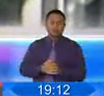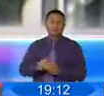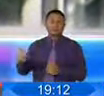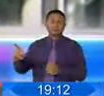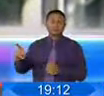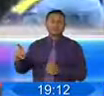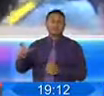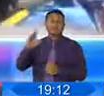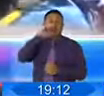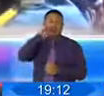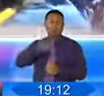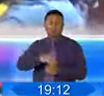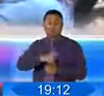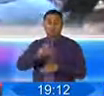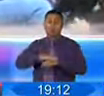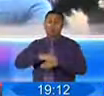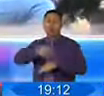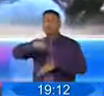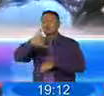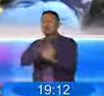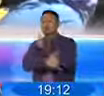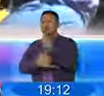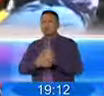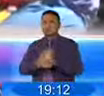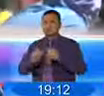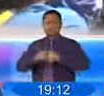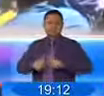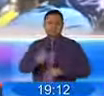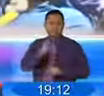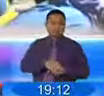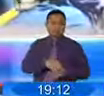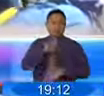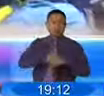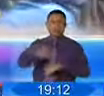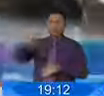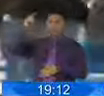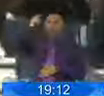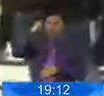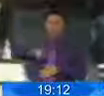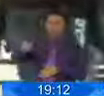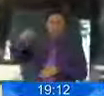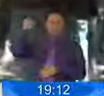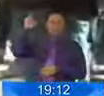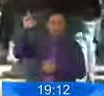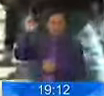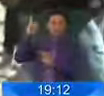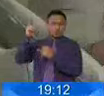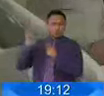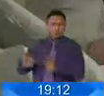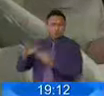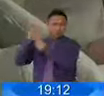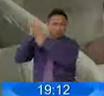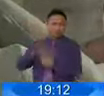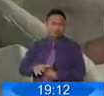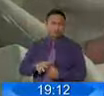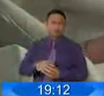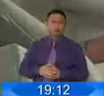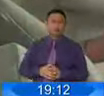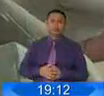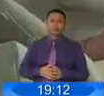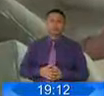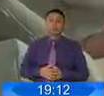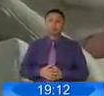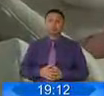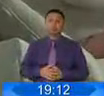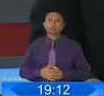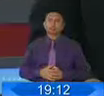por la situación, mientras que sus detractores acusan al régimen de dictatorial y violador sistemático de los derechos humanos. Informó